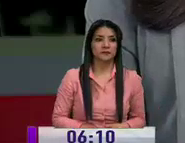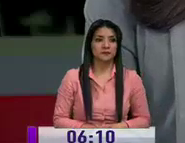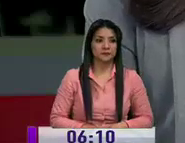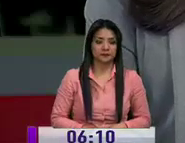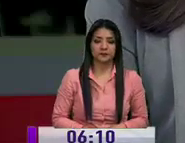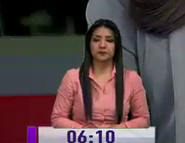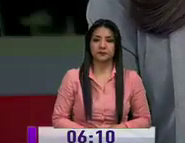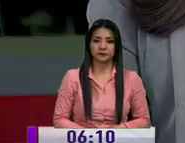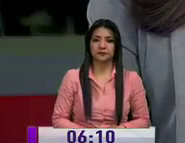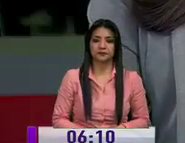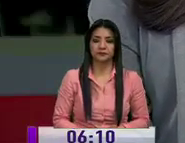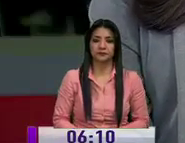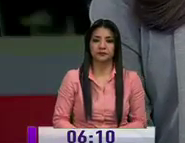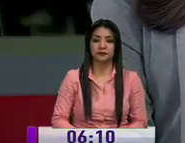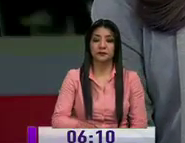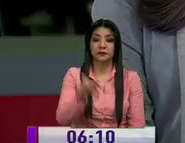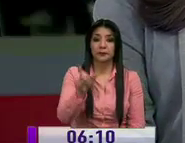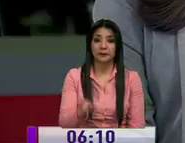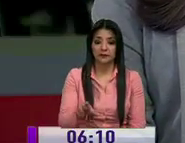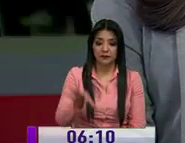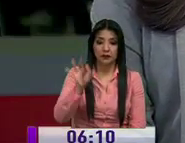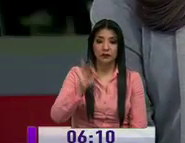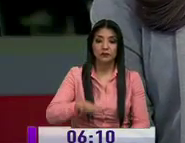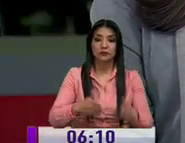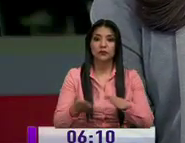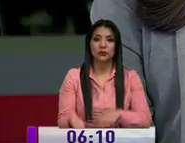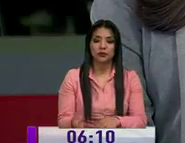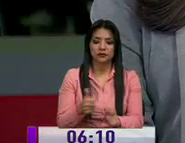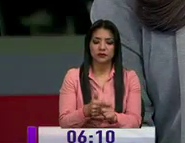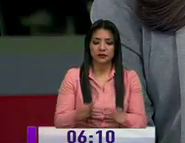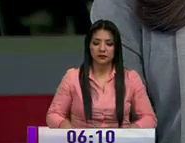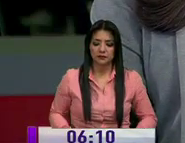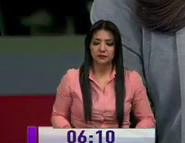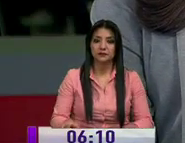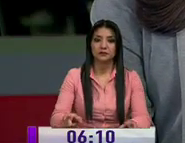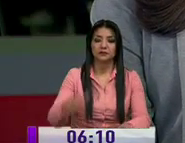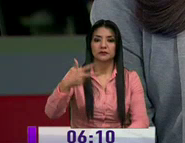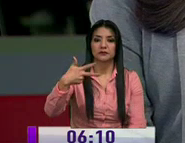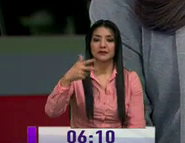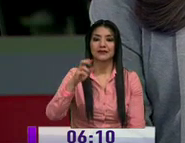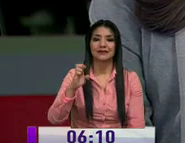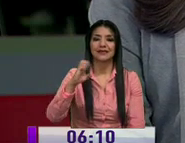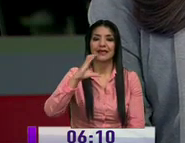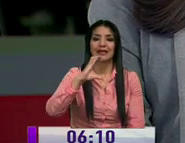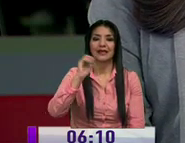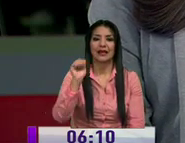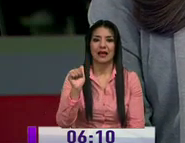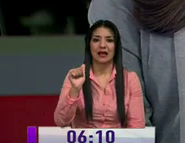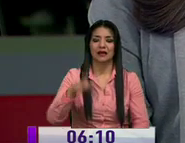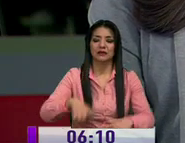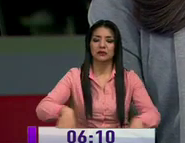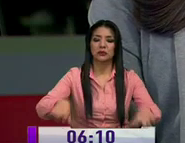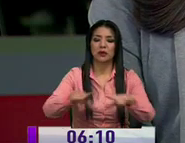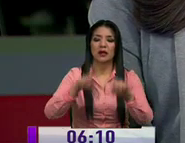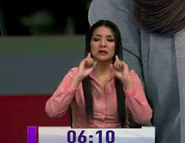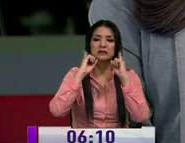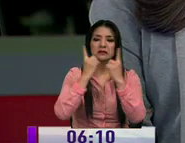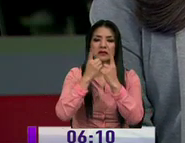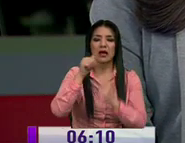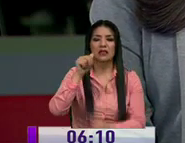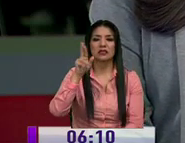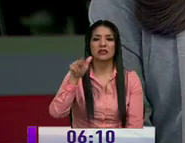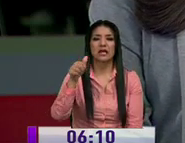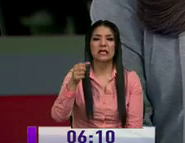Y el cuerpo de una persona fue hallada cerca de una vereda en la vía Checa Chiquintad, sector de San Andrés, en la provincia de Azuay.